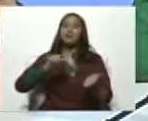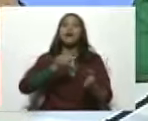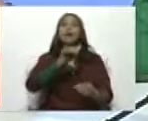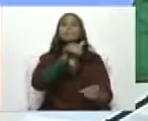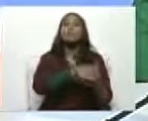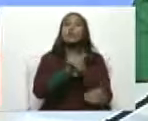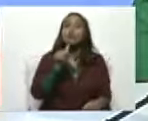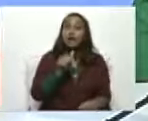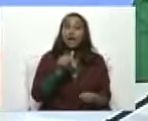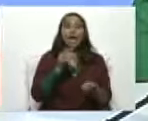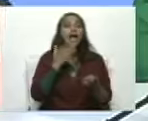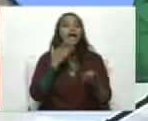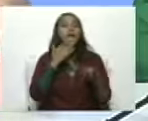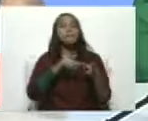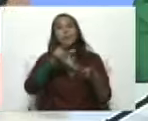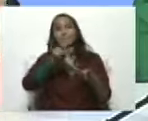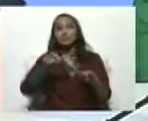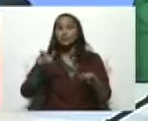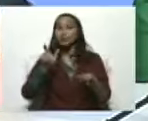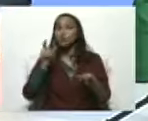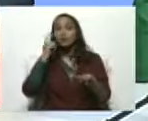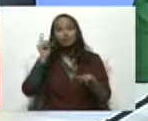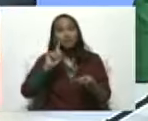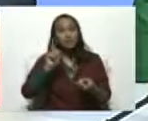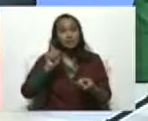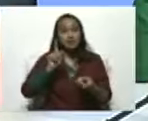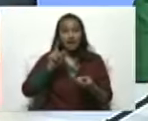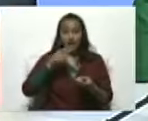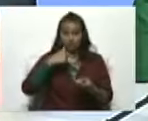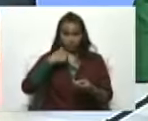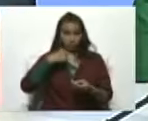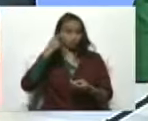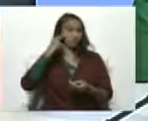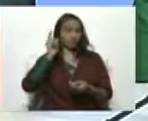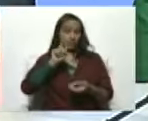¿Saben quién no podía tener cédula? Quien no sabía leer y escribir.